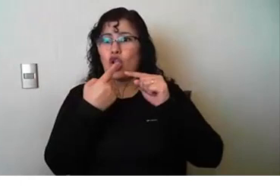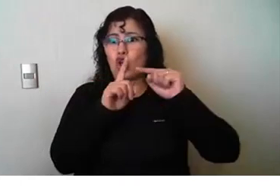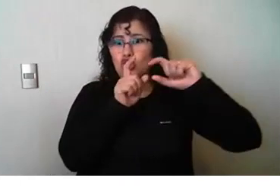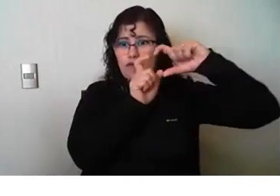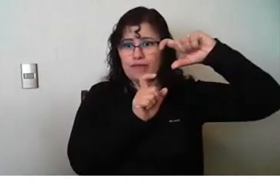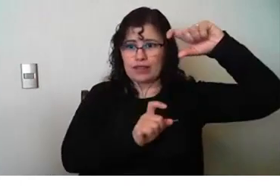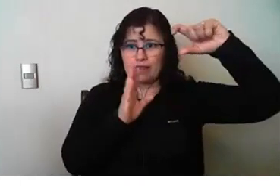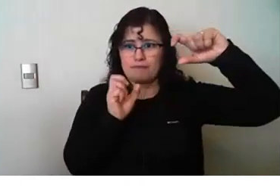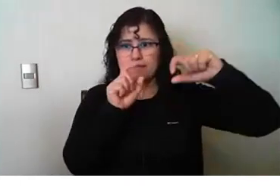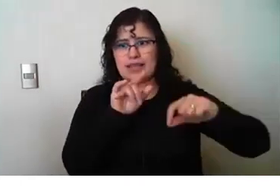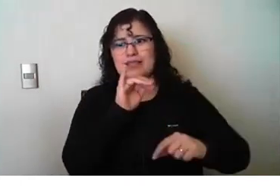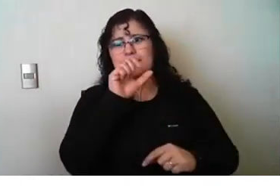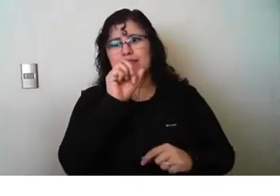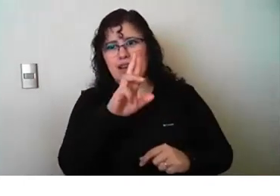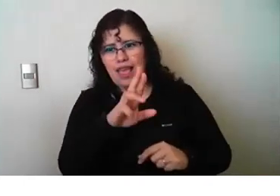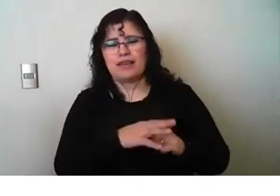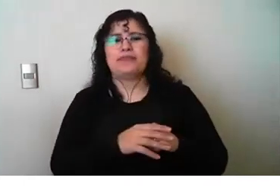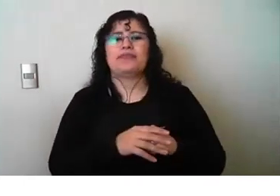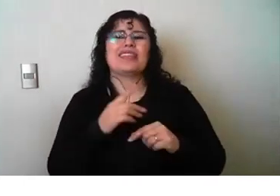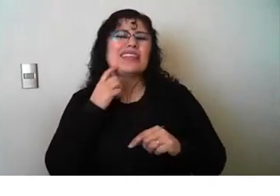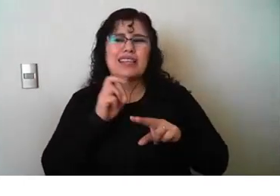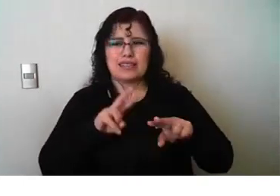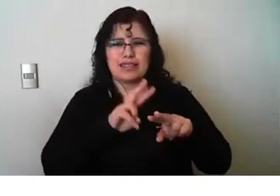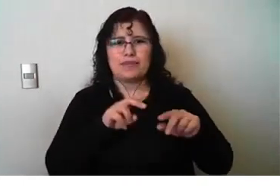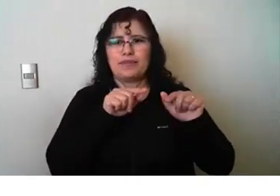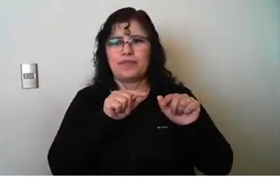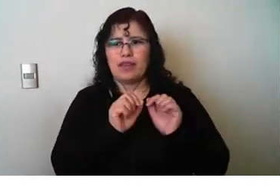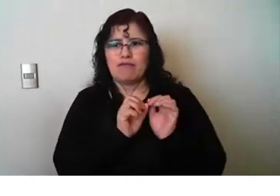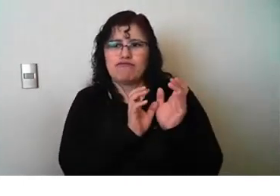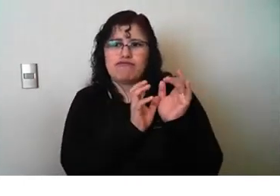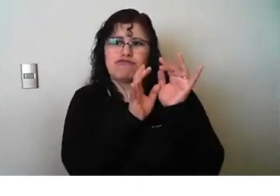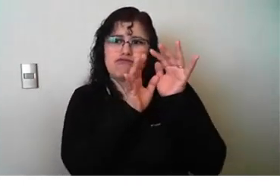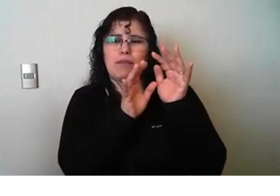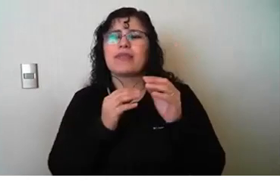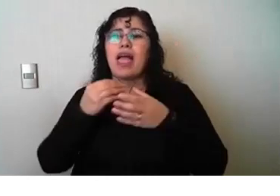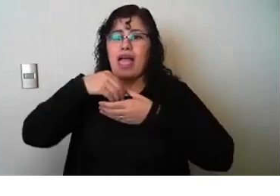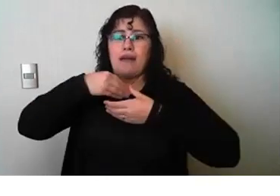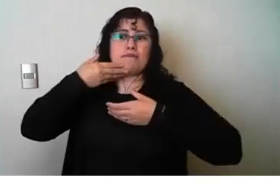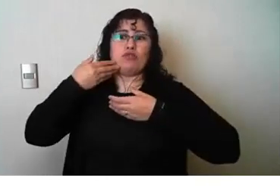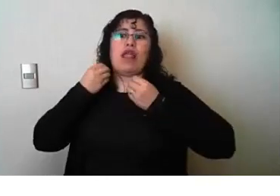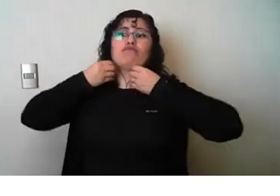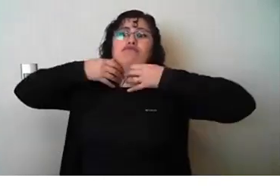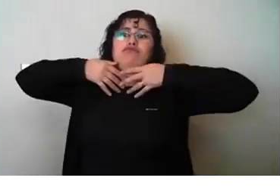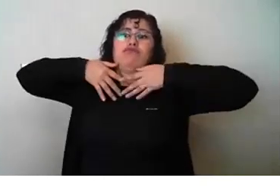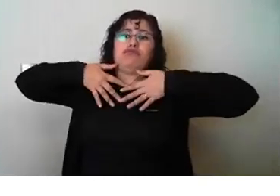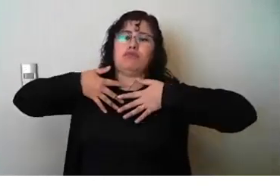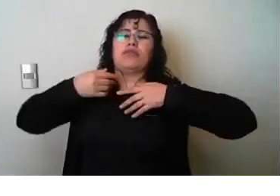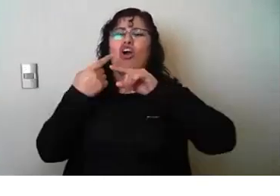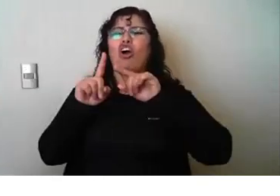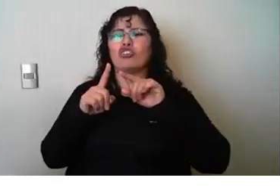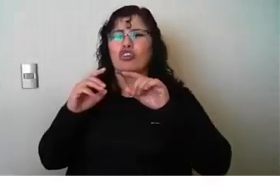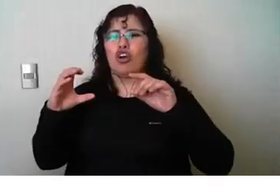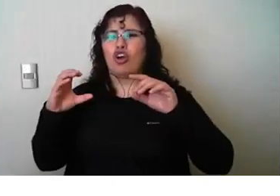dar principalmente la irrigación de la parte superior de la médula espinal. El resto ya saben que son colaterales de la